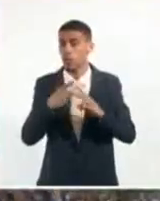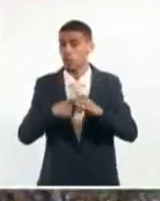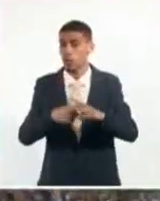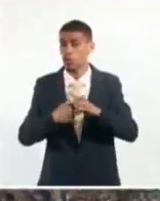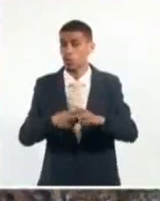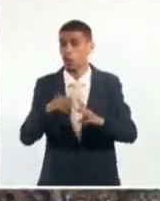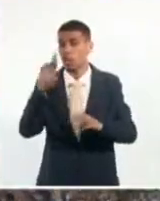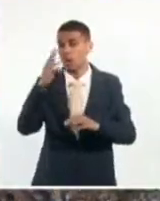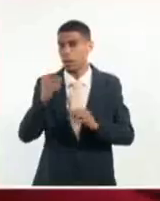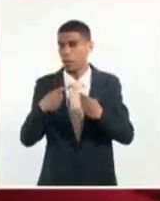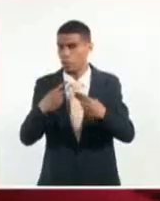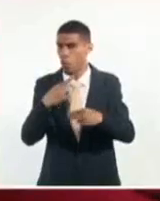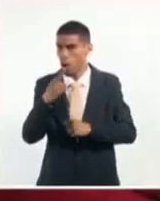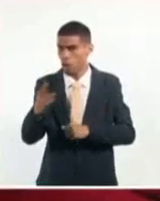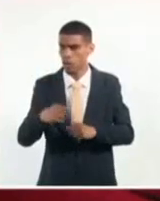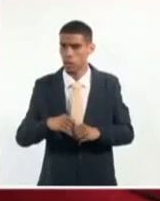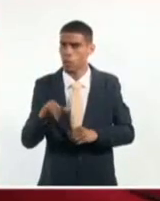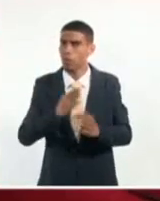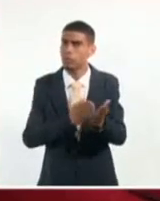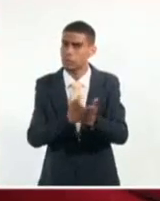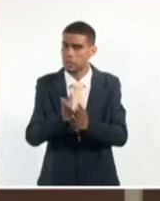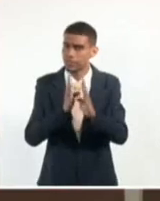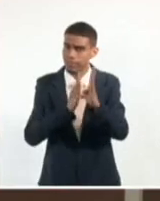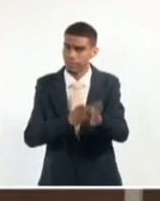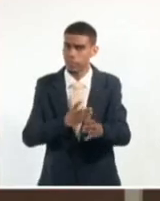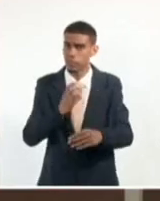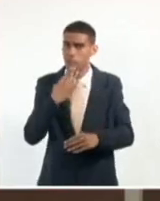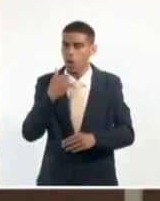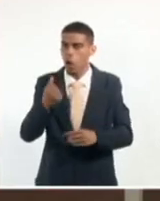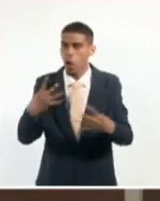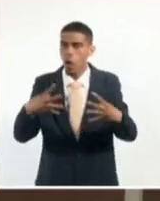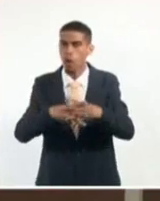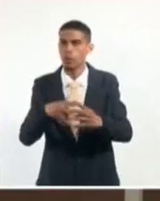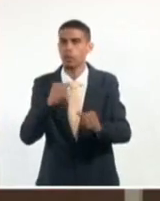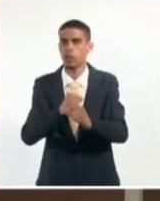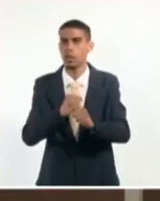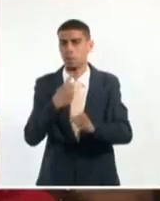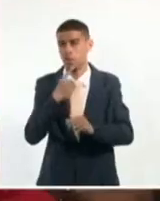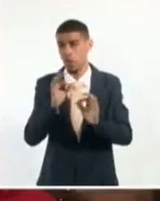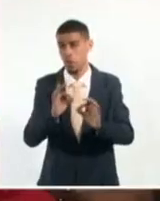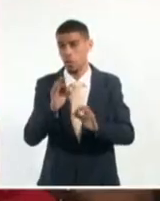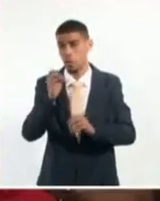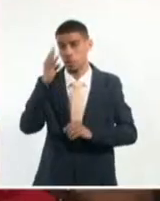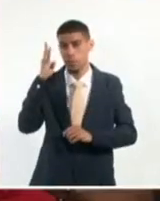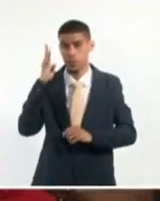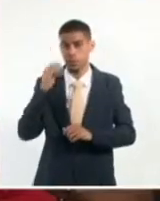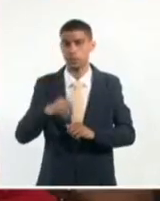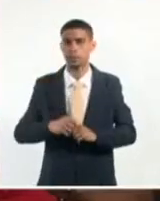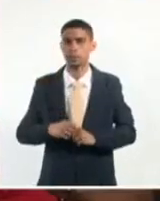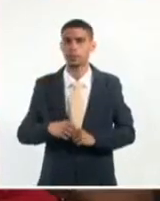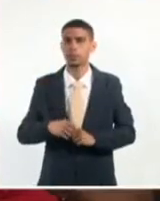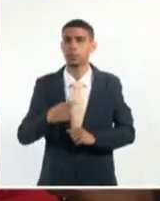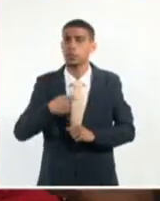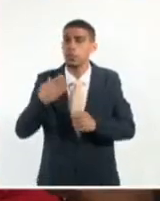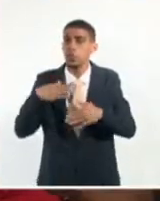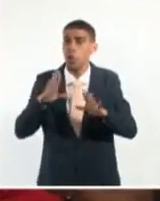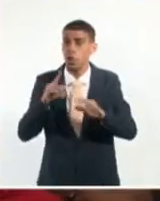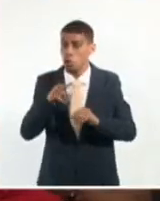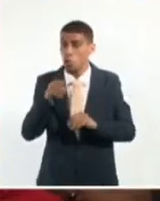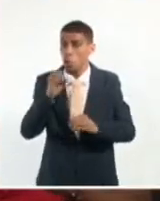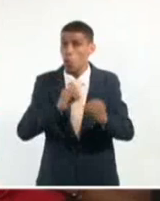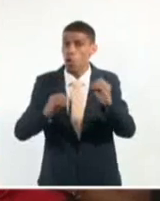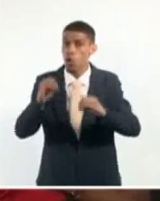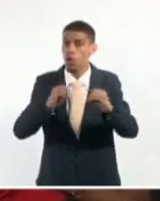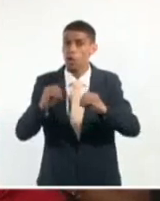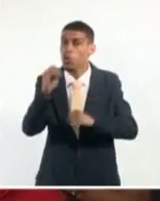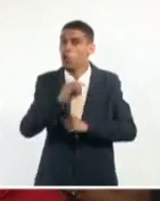que es necesario mantener, oxigenar y perfeccionar, como aseguró el mandatario. Yo creo que cuando usted tiene una organización, lo más importante siempre es el